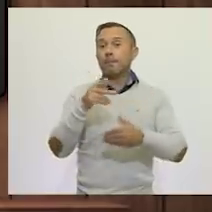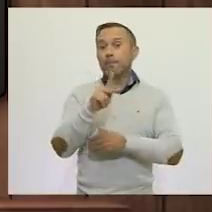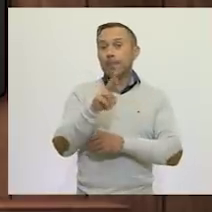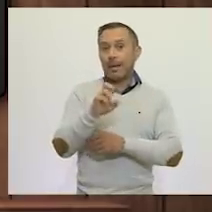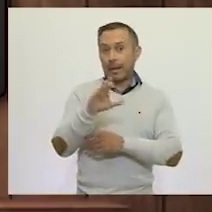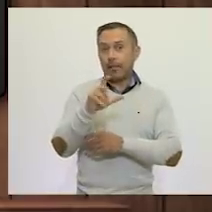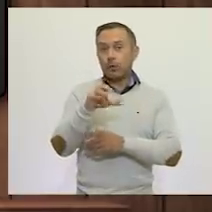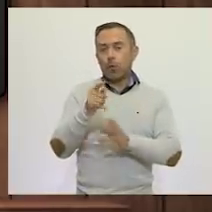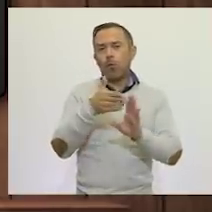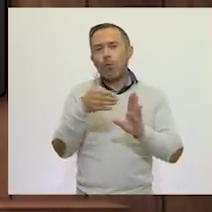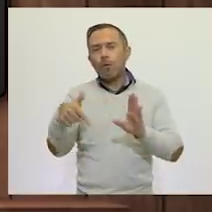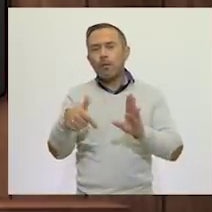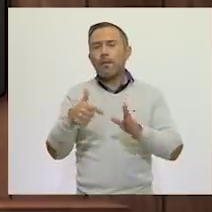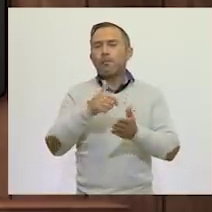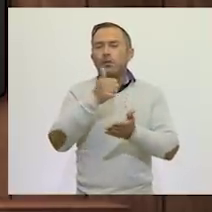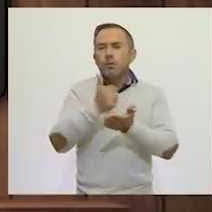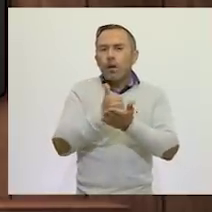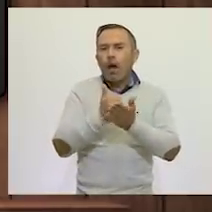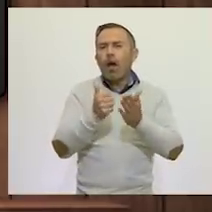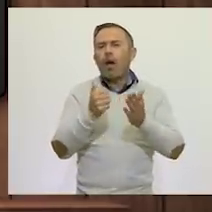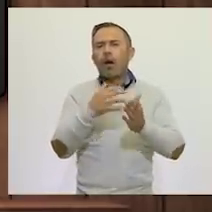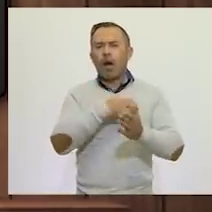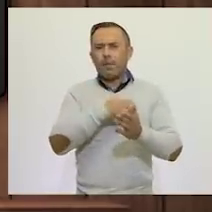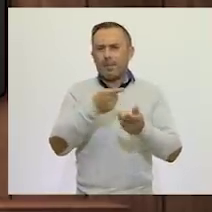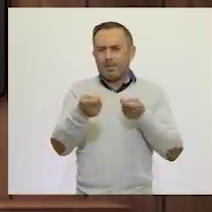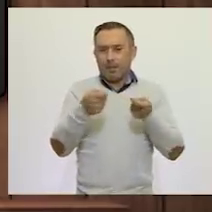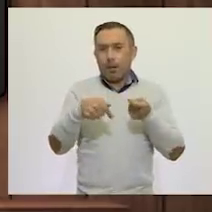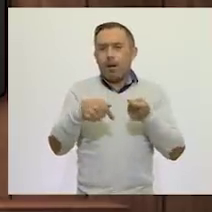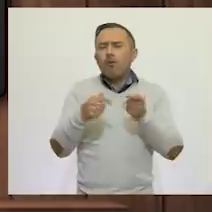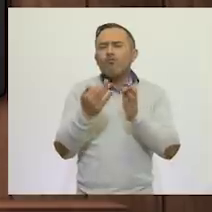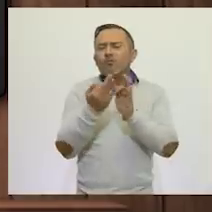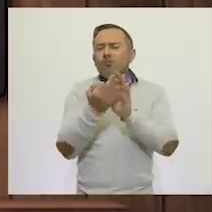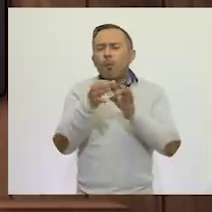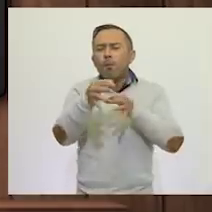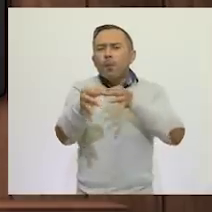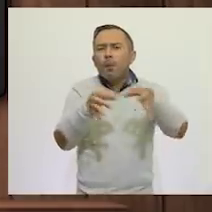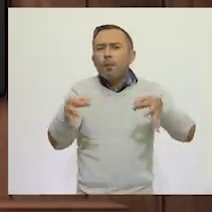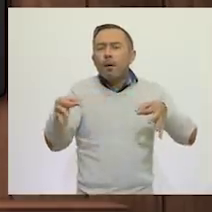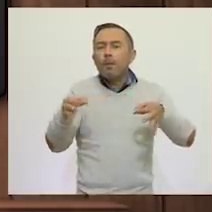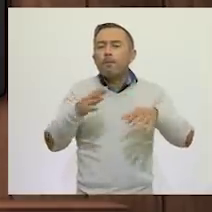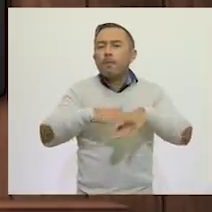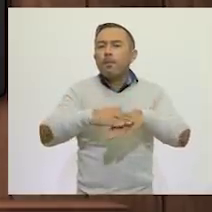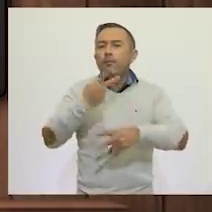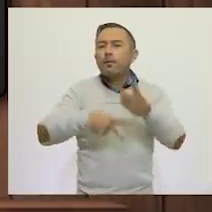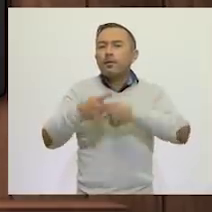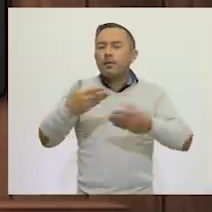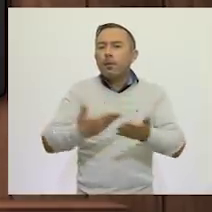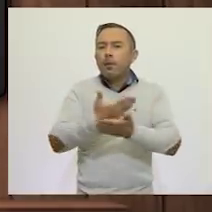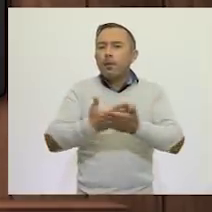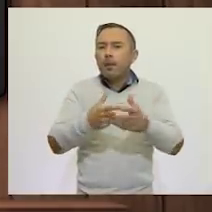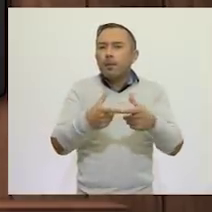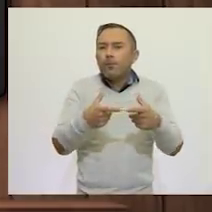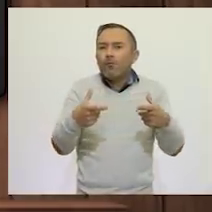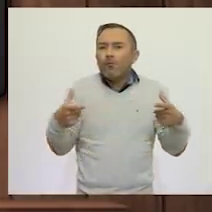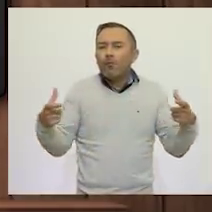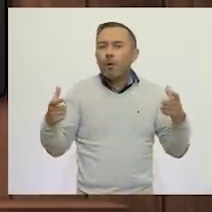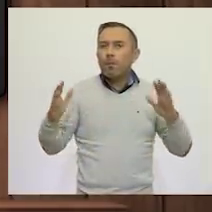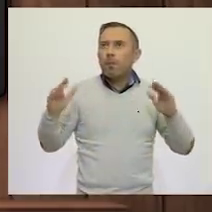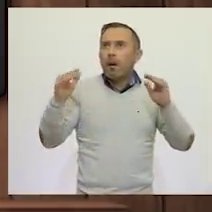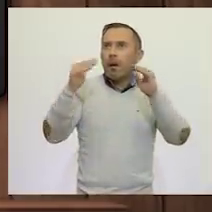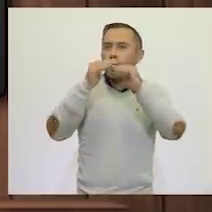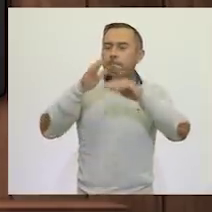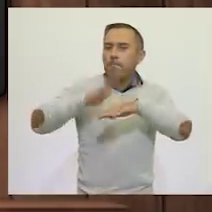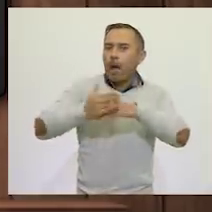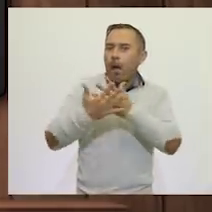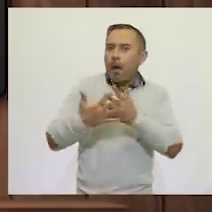tamaño, todas estas capitales y aldeas cercanas tenían cada vez más pobladores. Los edificios eran cada vez más grandes y los caminos